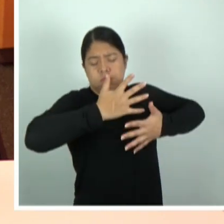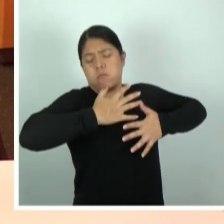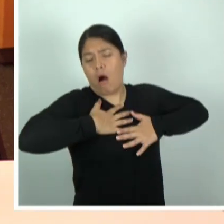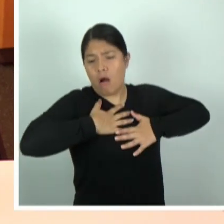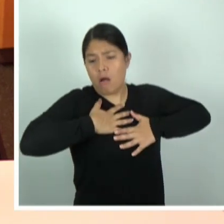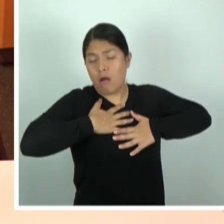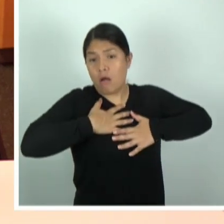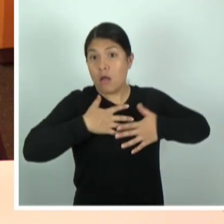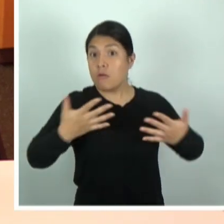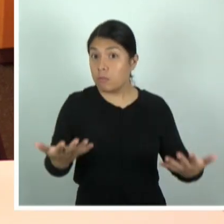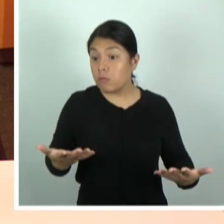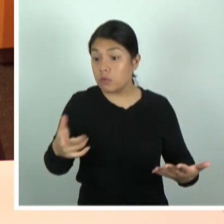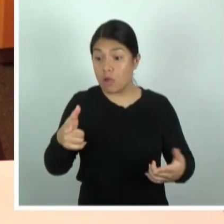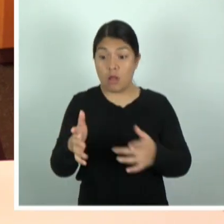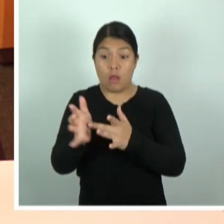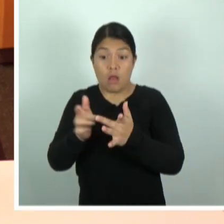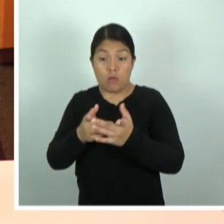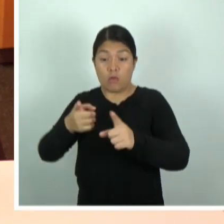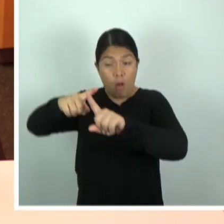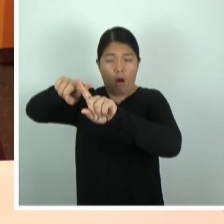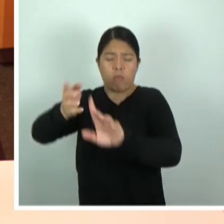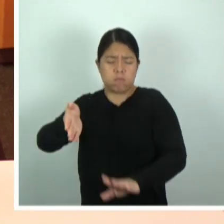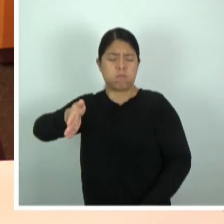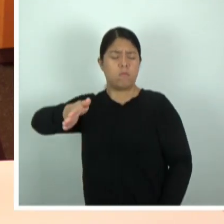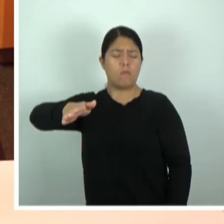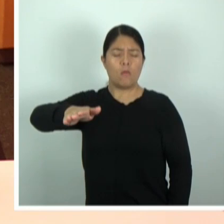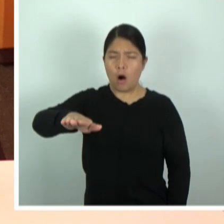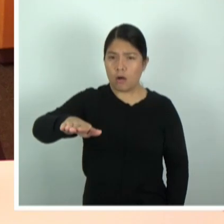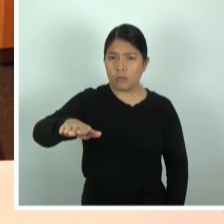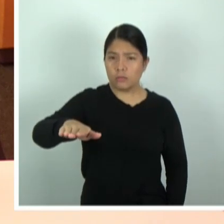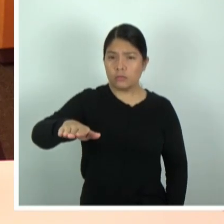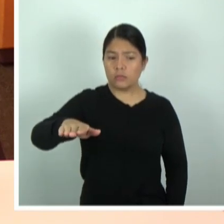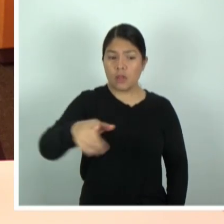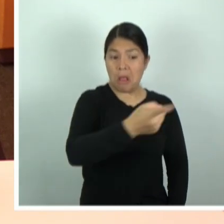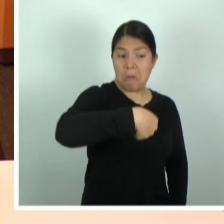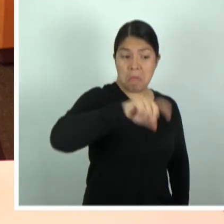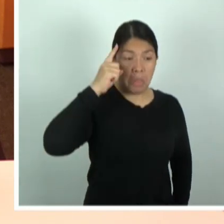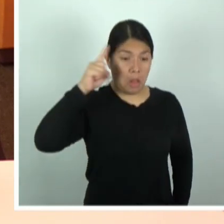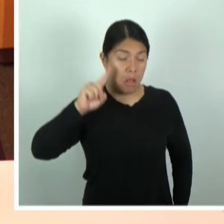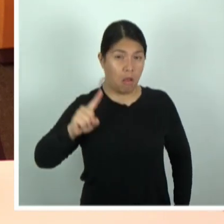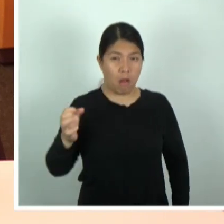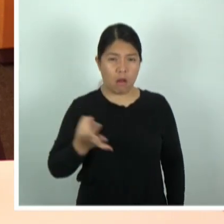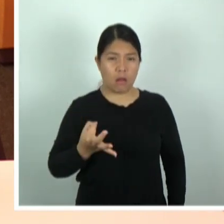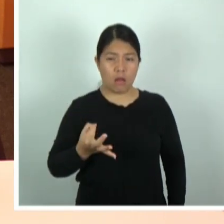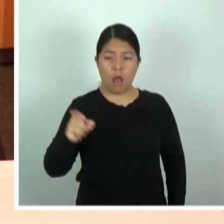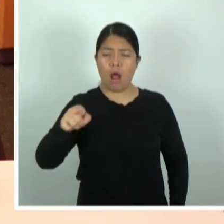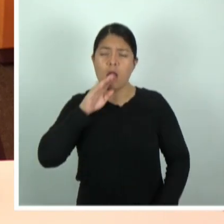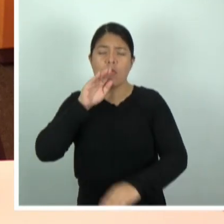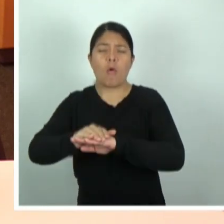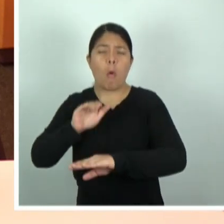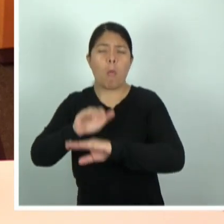Y cuando Jesucristo murió allí en la cruz, lo que nadie sabía era que se estaba